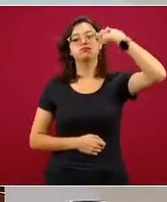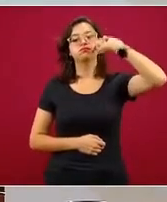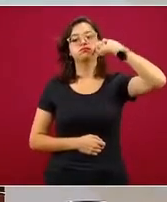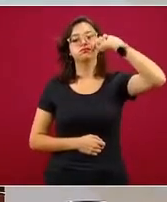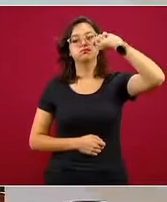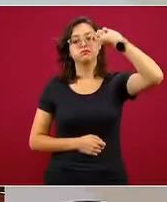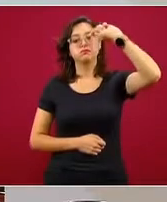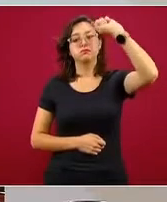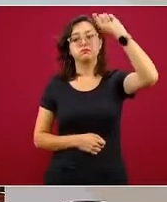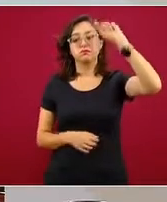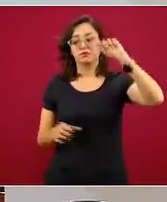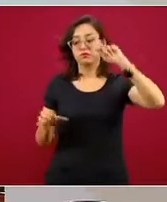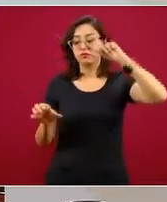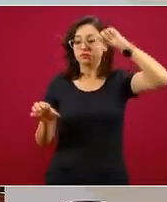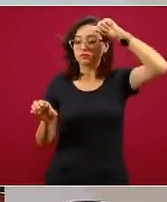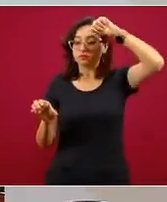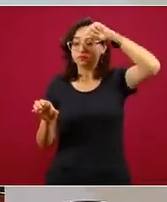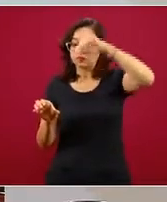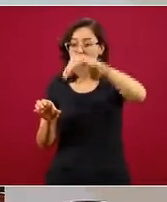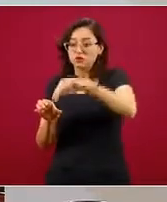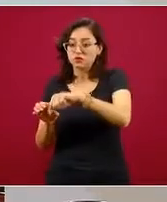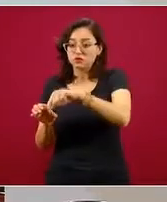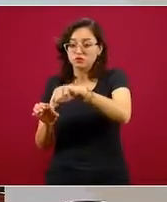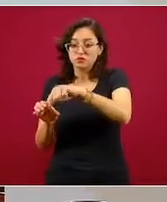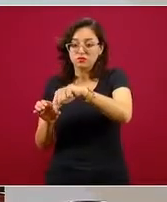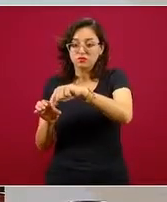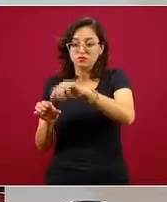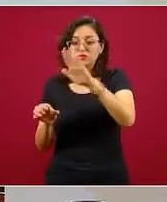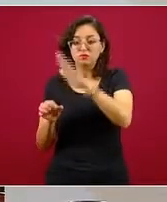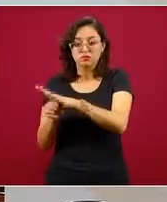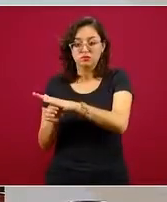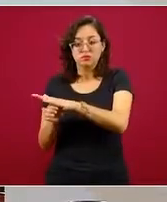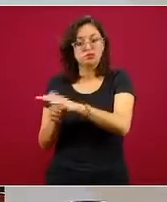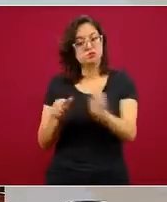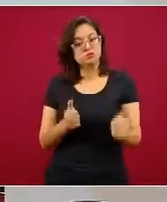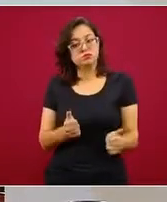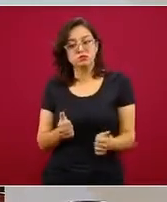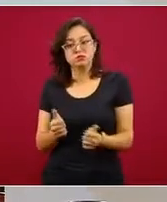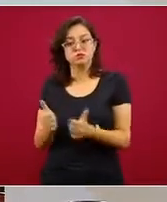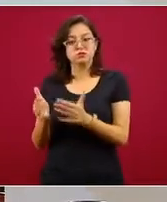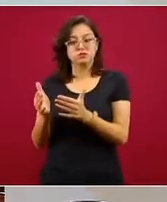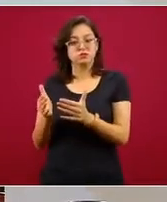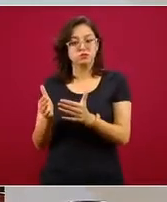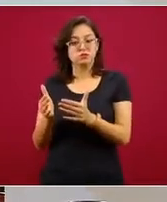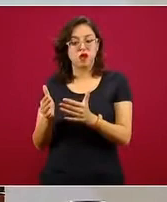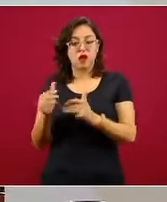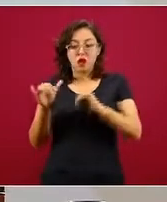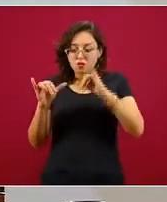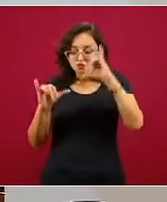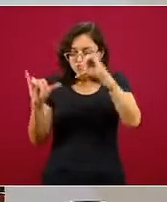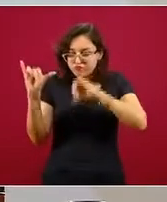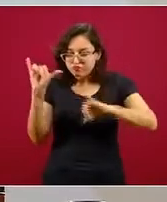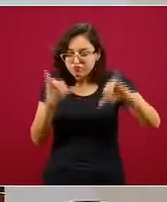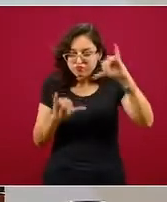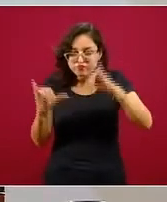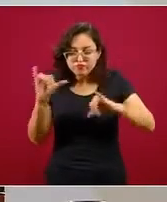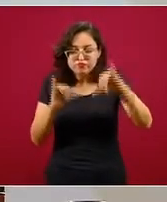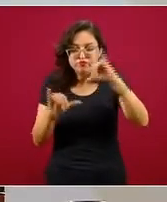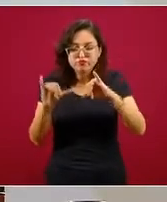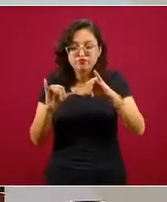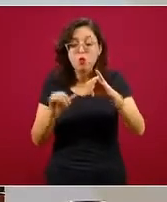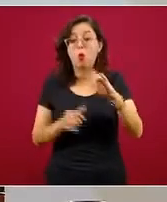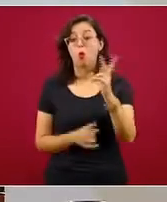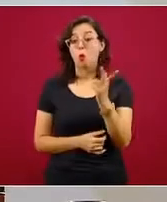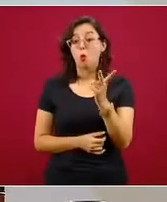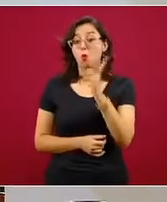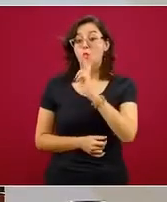pone en un tubo que tiene un líquido muy especial de transporte viral. Este se lleva al laboratorio y la realización de la prueba